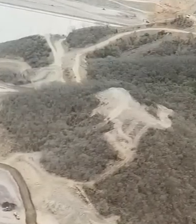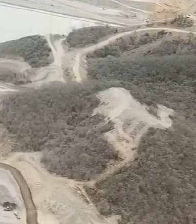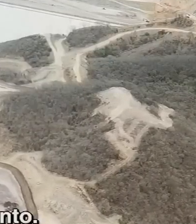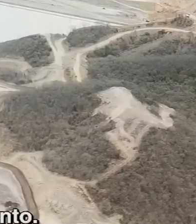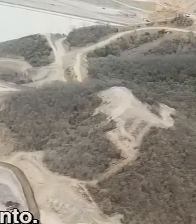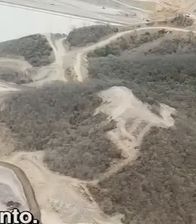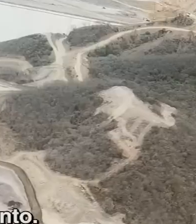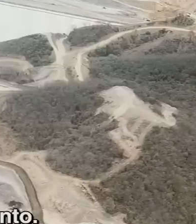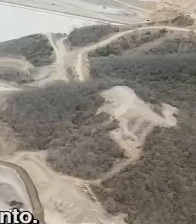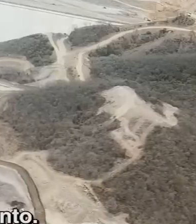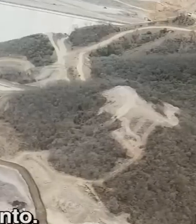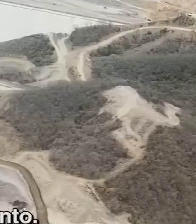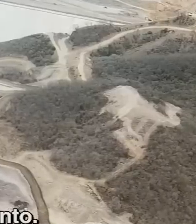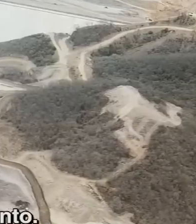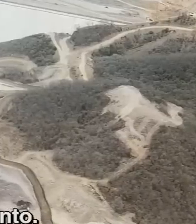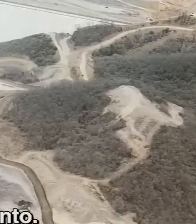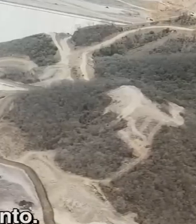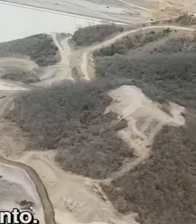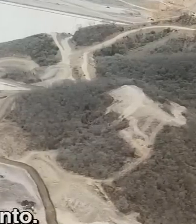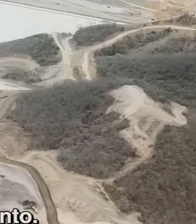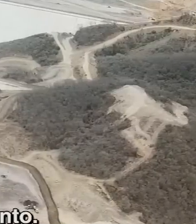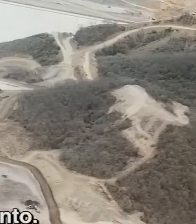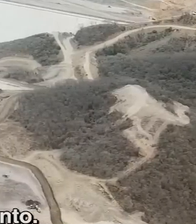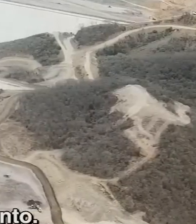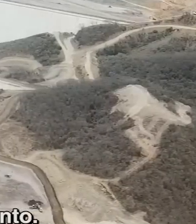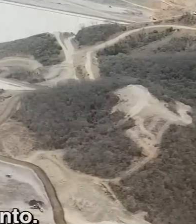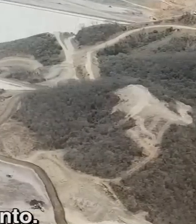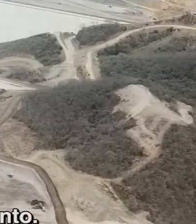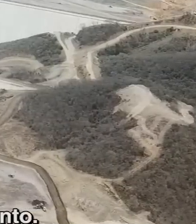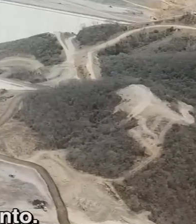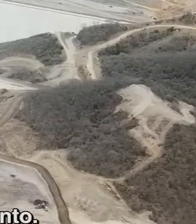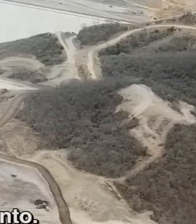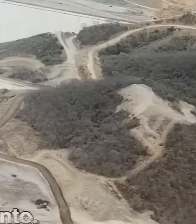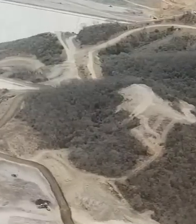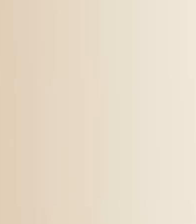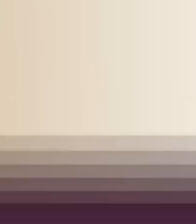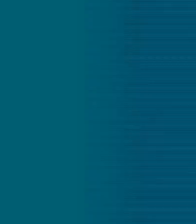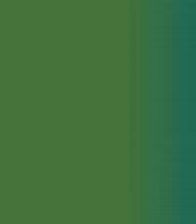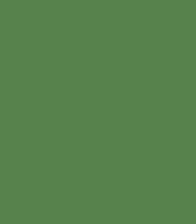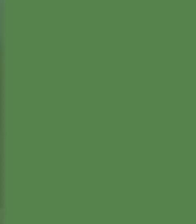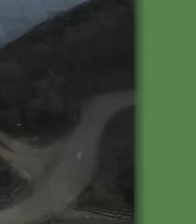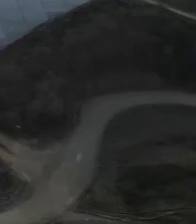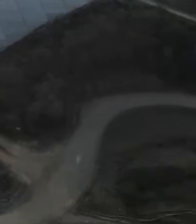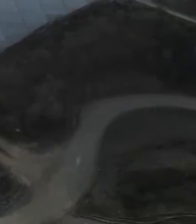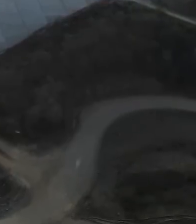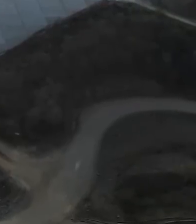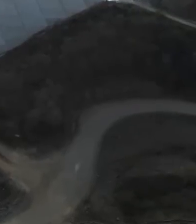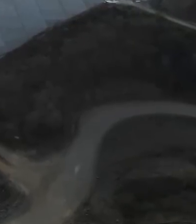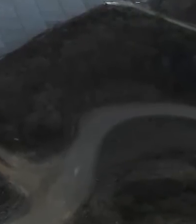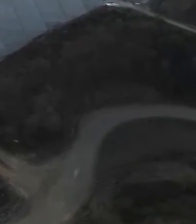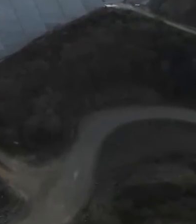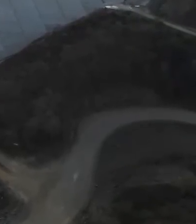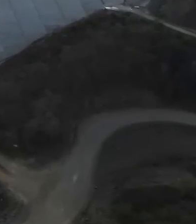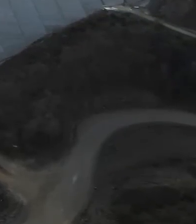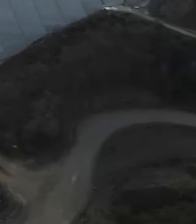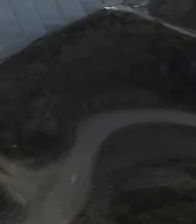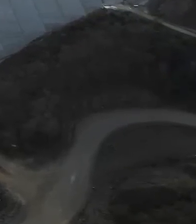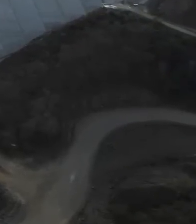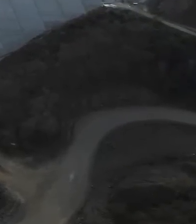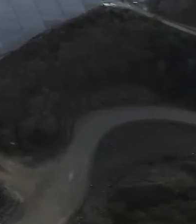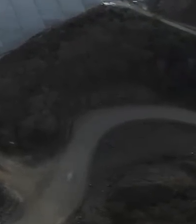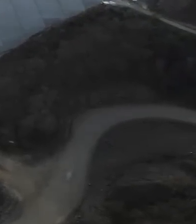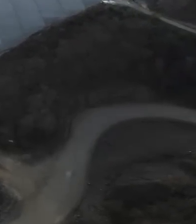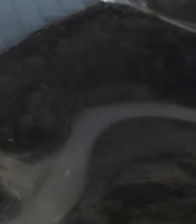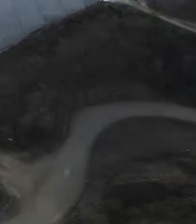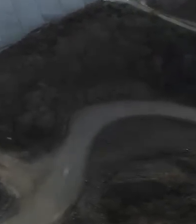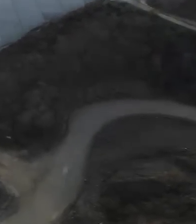Actualmente tiene un avance físico del 88%. Tiene como objetivo suministrar agua para el riego